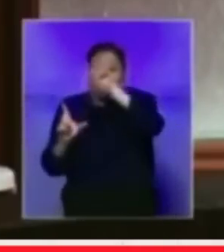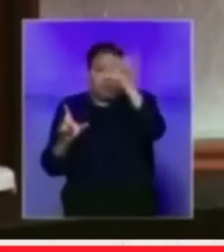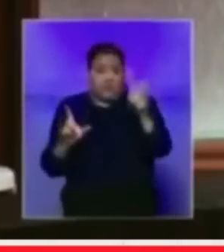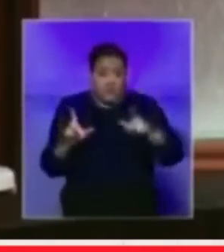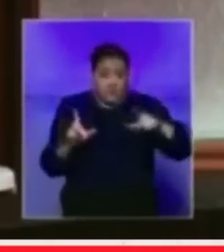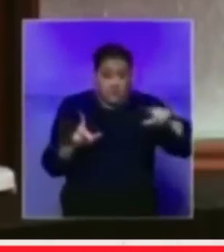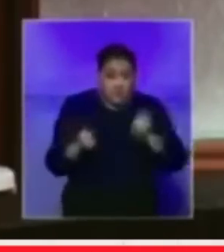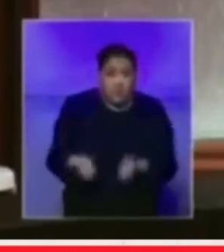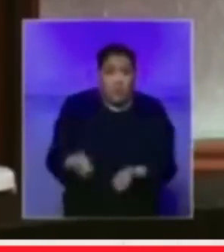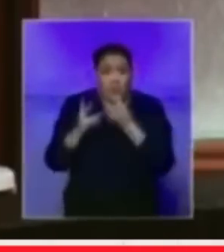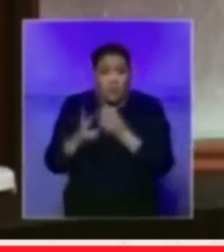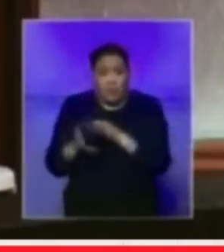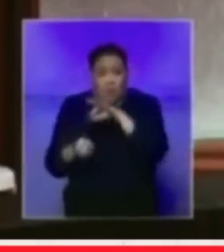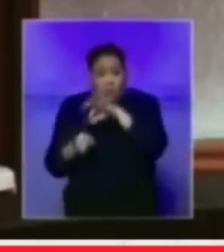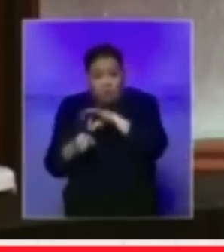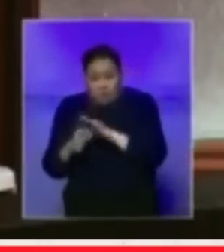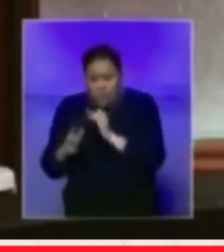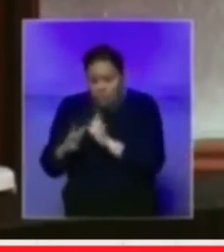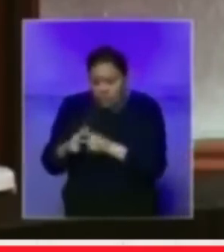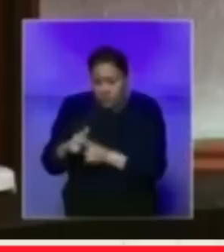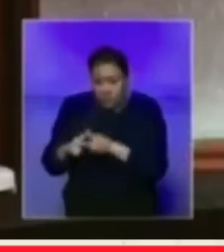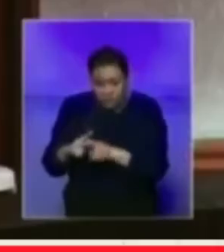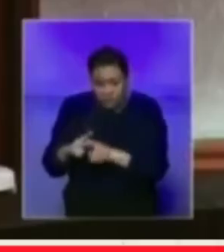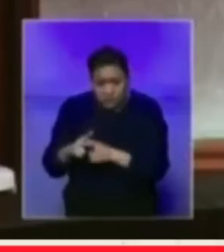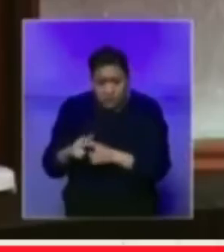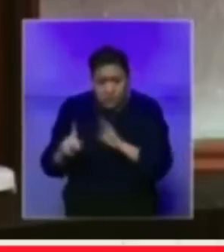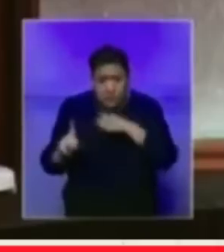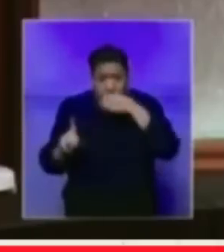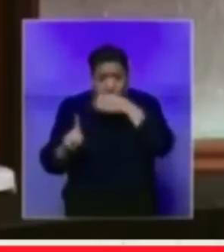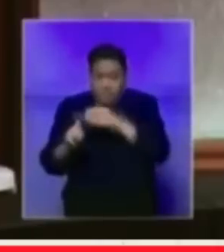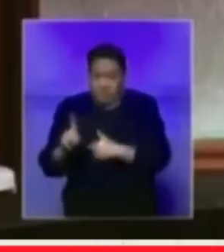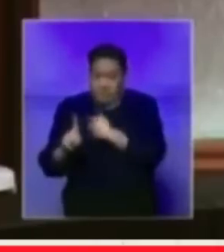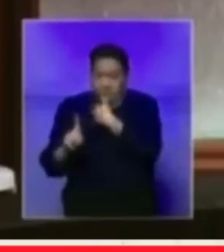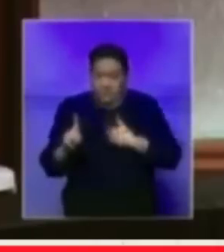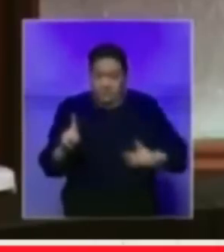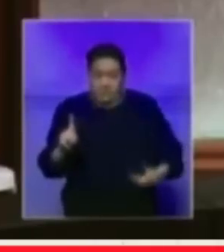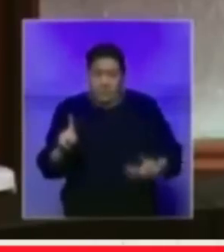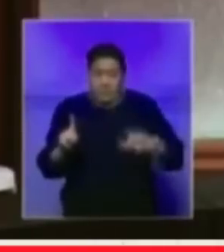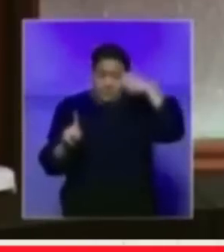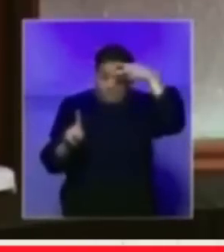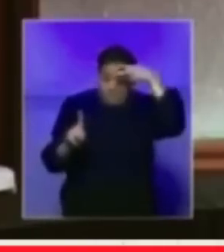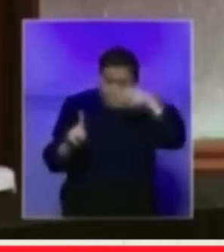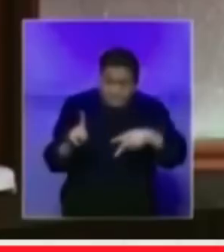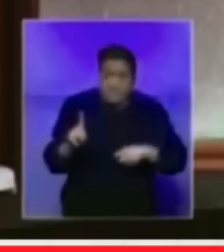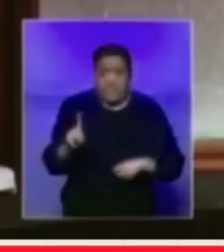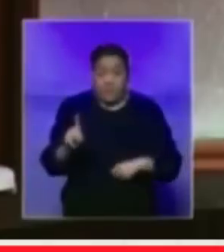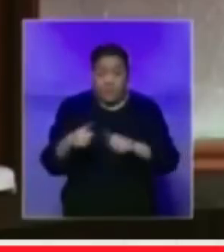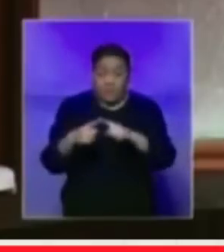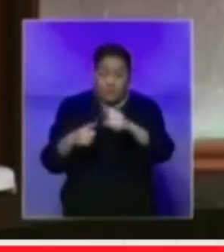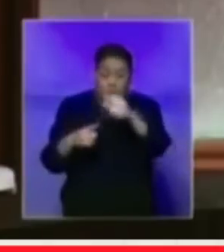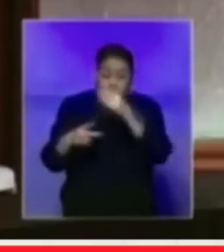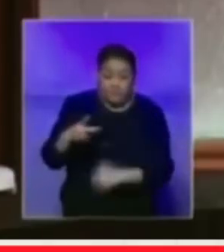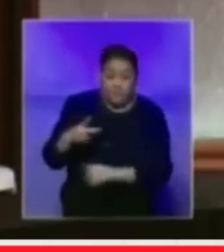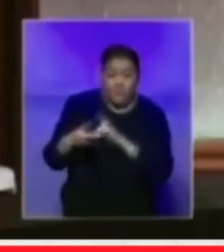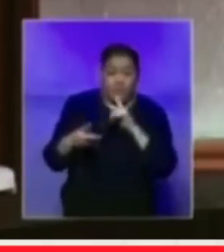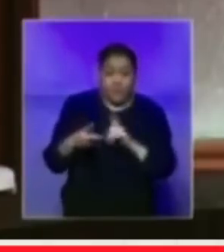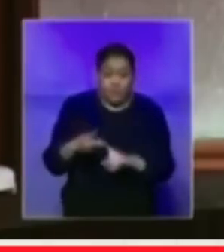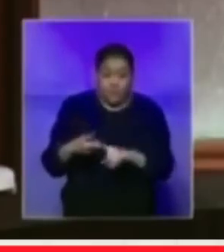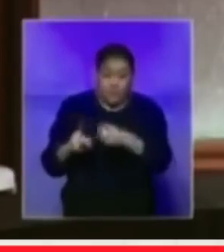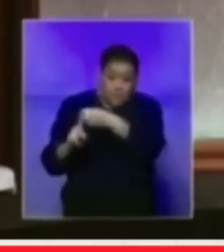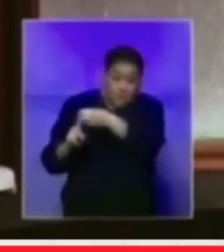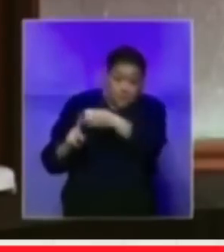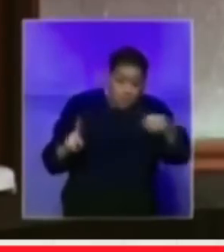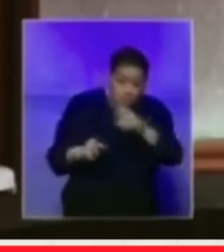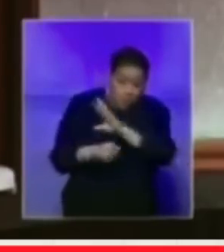de la elección de presidencia de los Estados Unidos mexicanos, la declaración de validez de